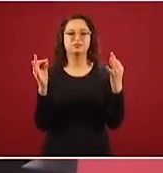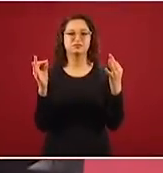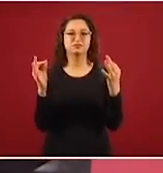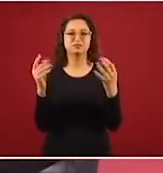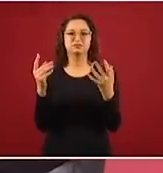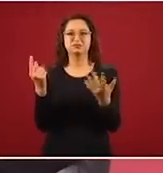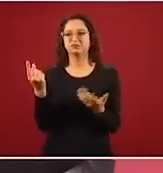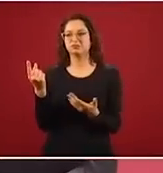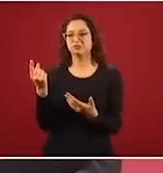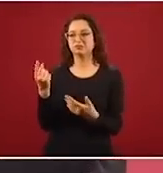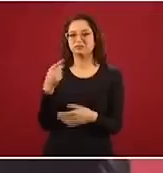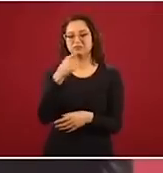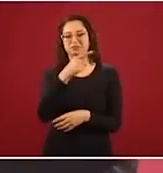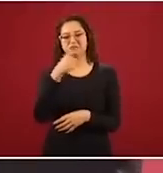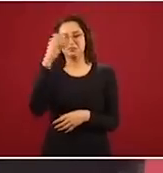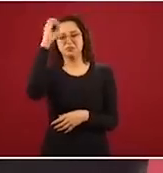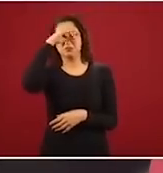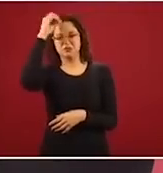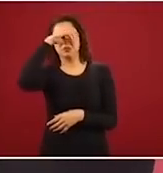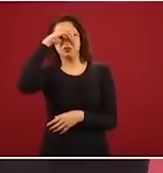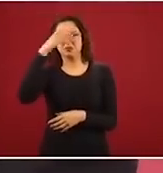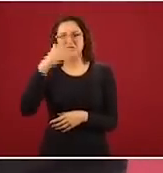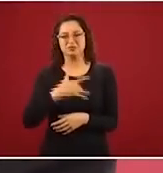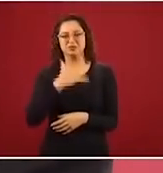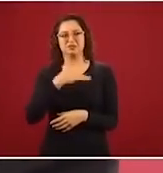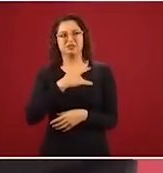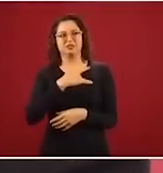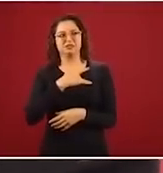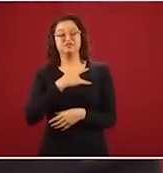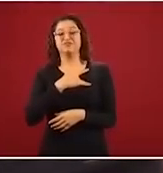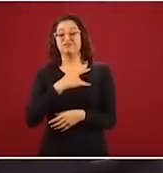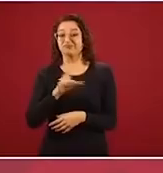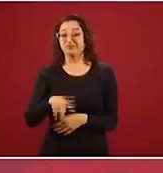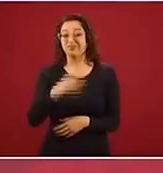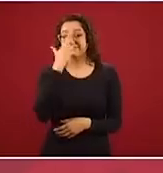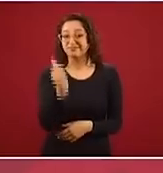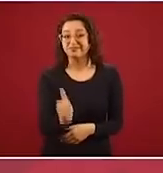observación, den ese punto de vista y que tengan razón.